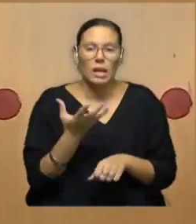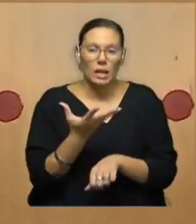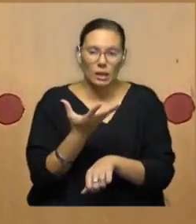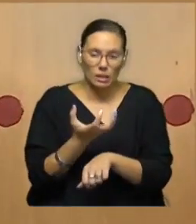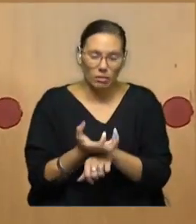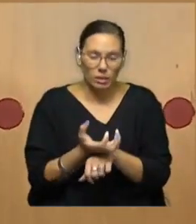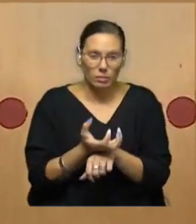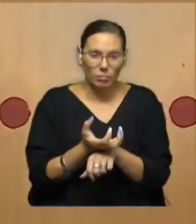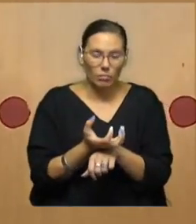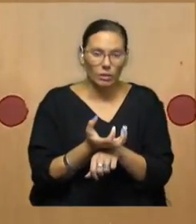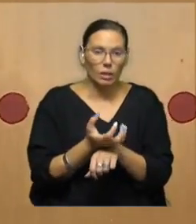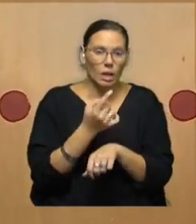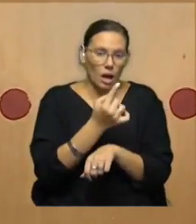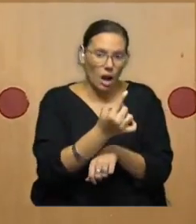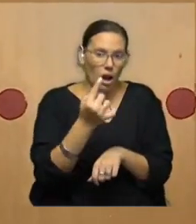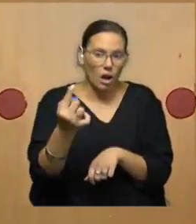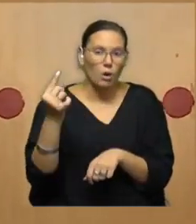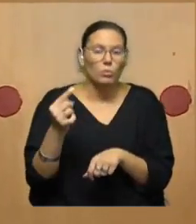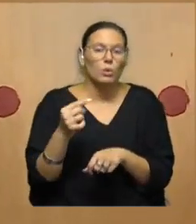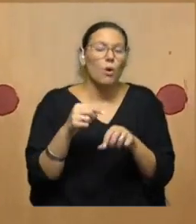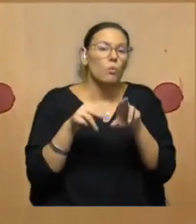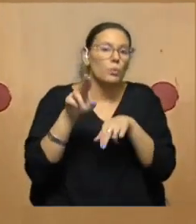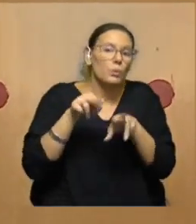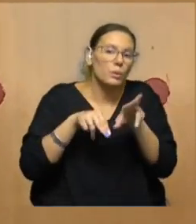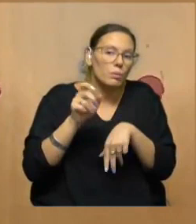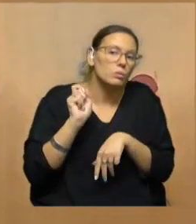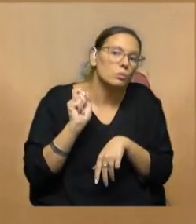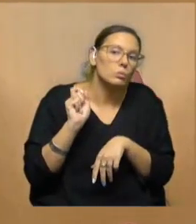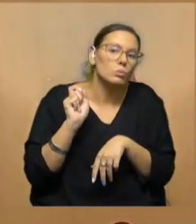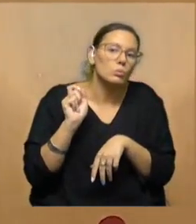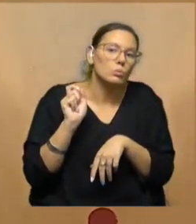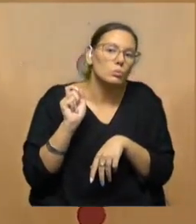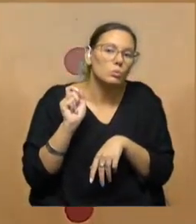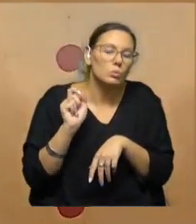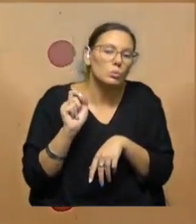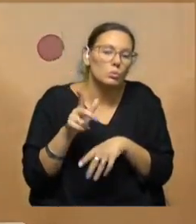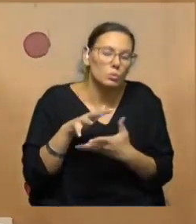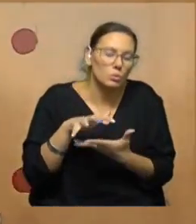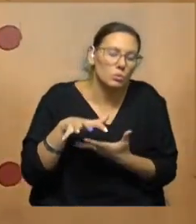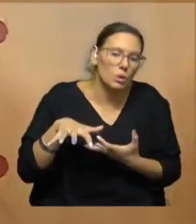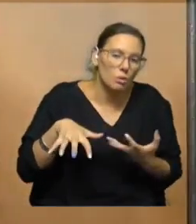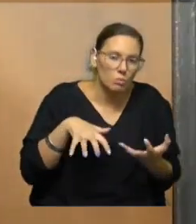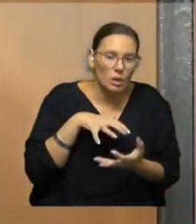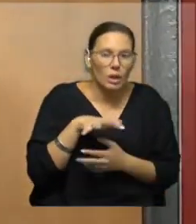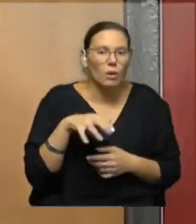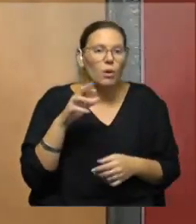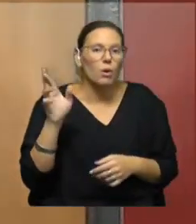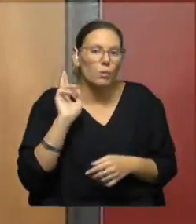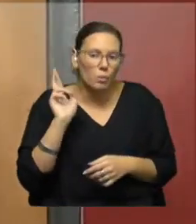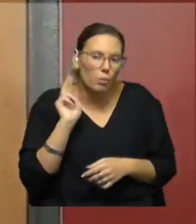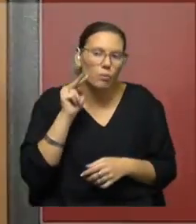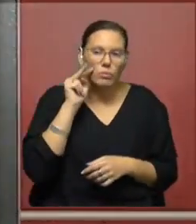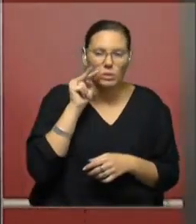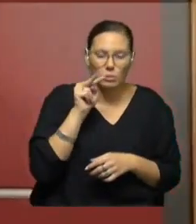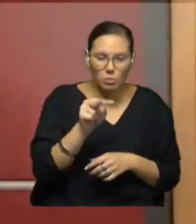y de la cual son cada uno un retrato. Es un retrato que tiene esta complejidad de ser sonoro,